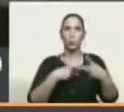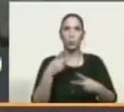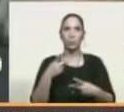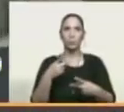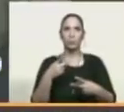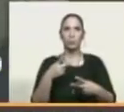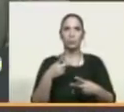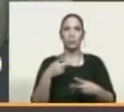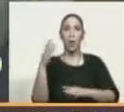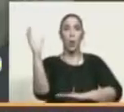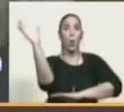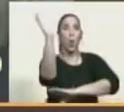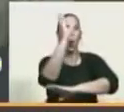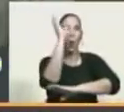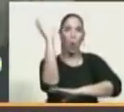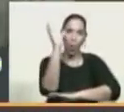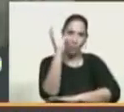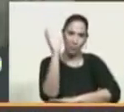Allá para Colombia,